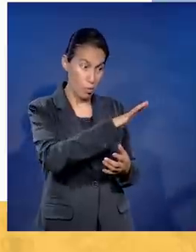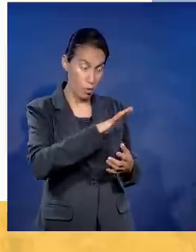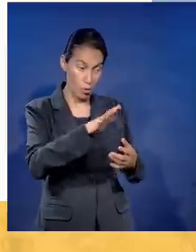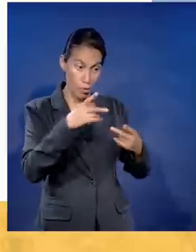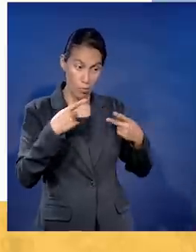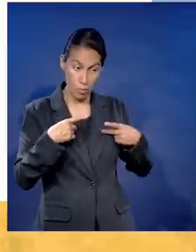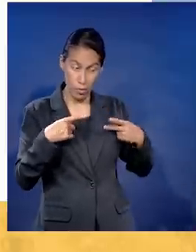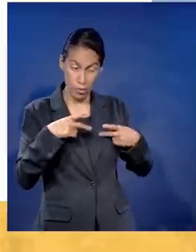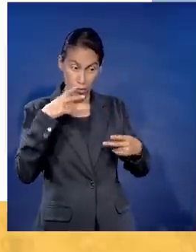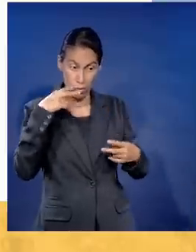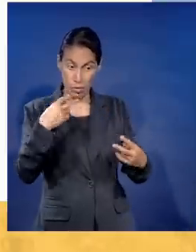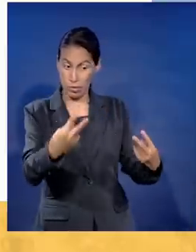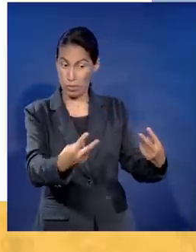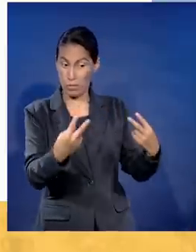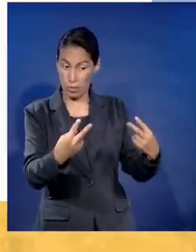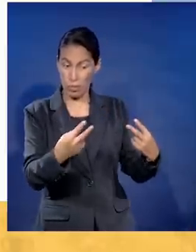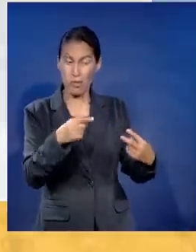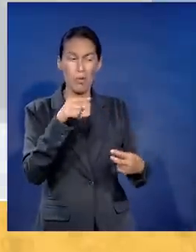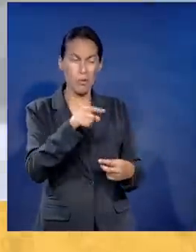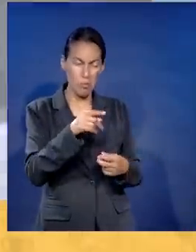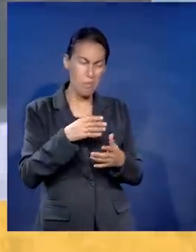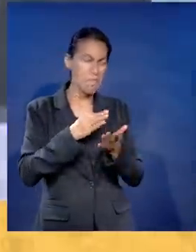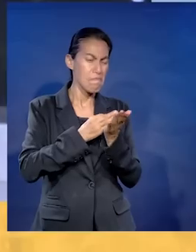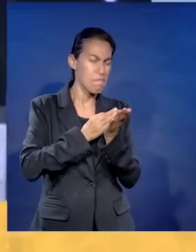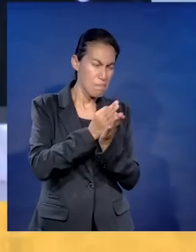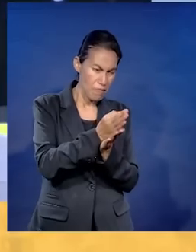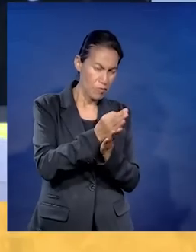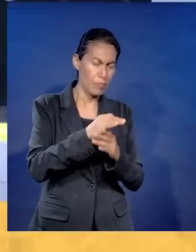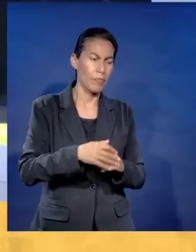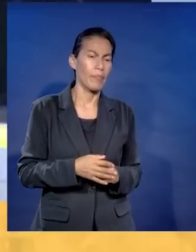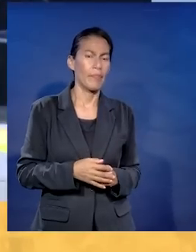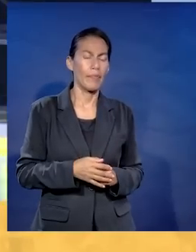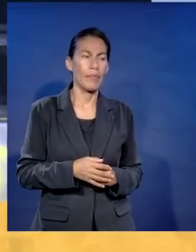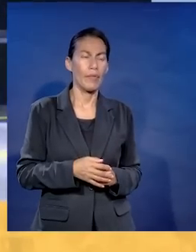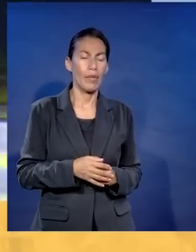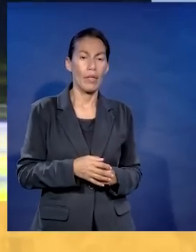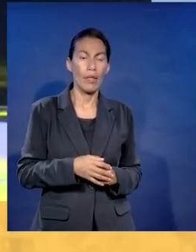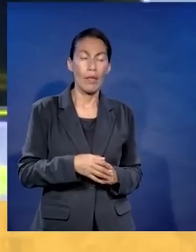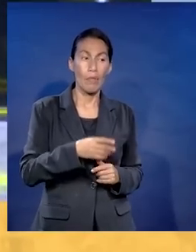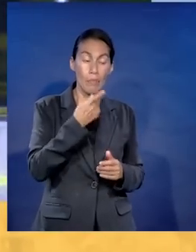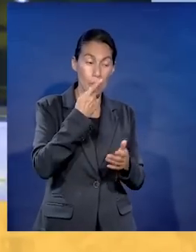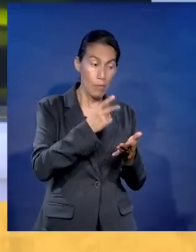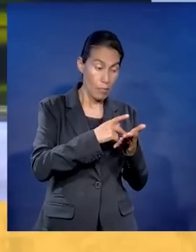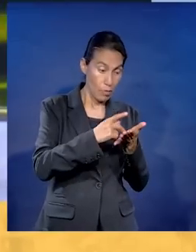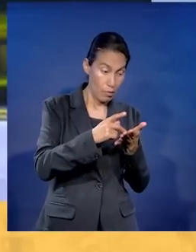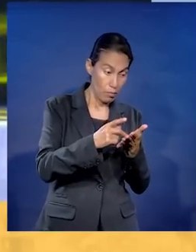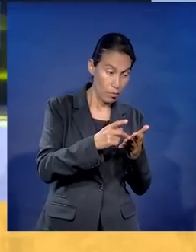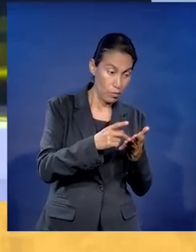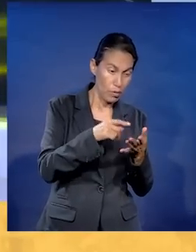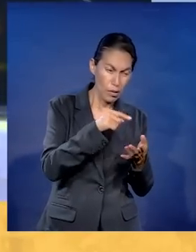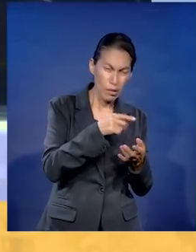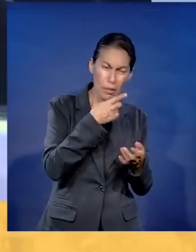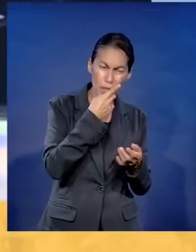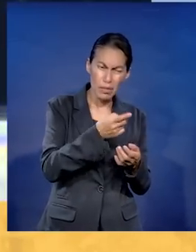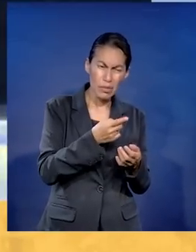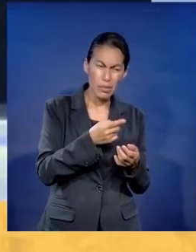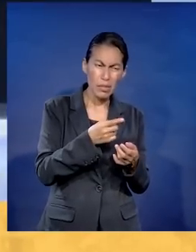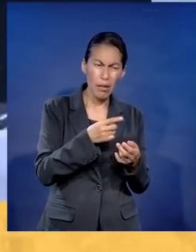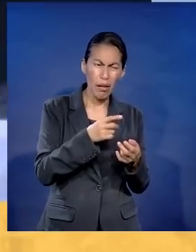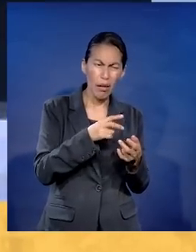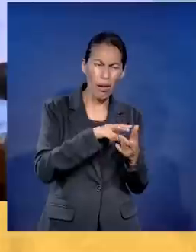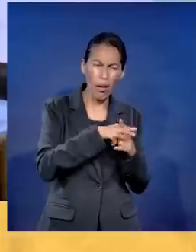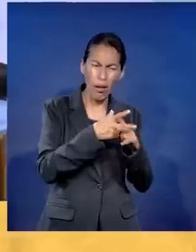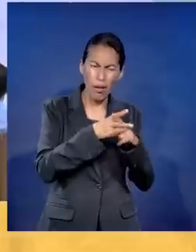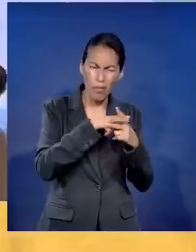delante de muchos testigos el apóstol habla de una batalla esa batalla no se pelea como dije en la iglesia ni